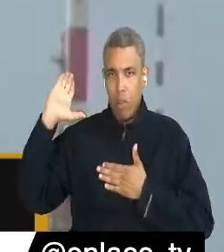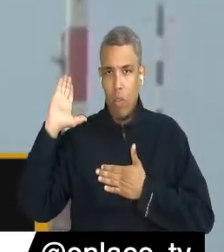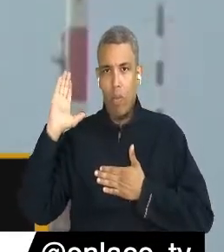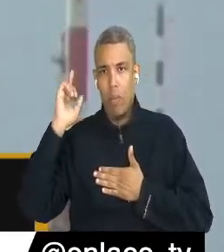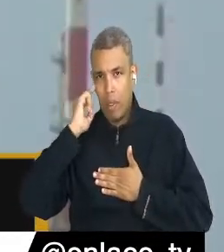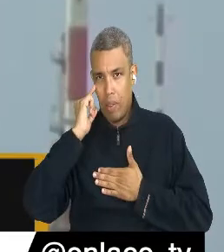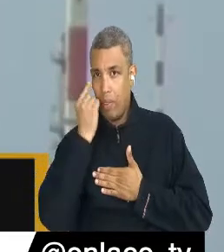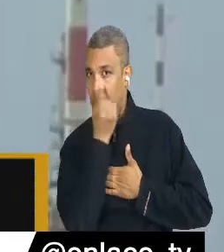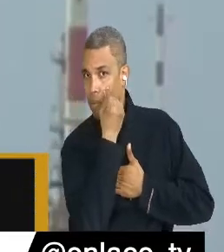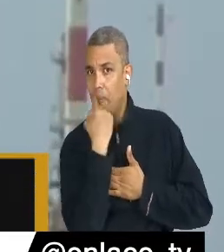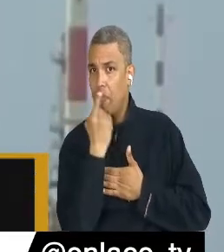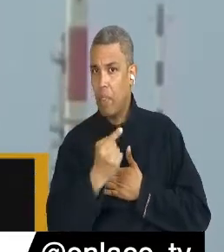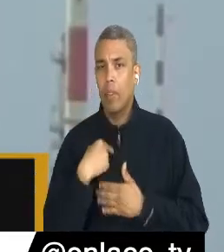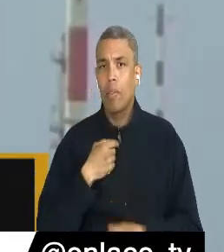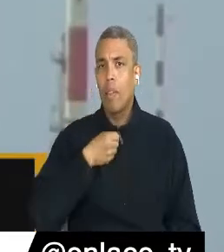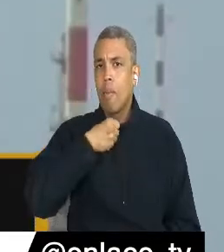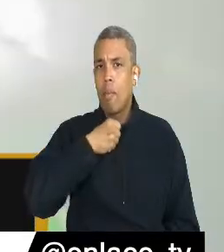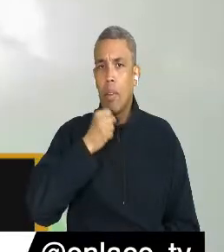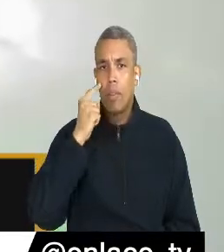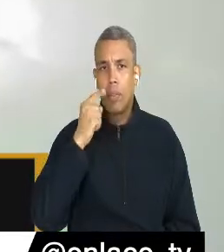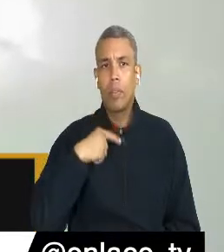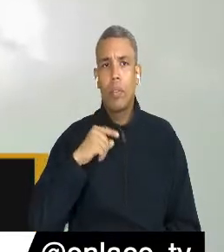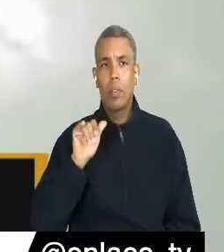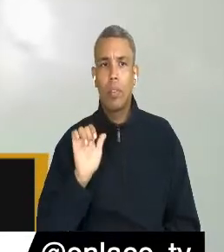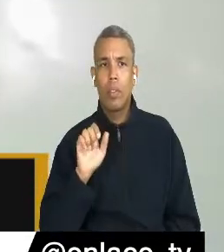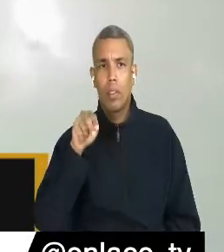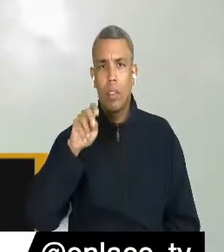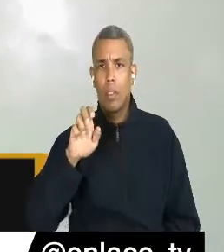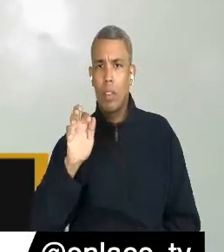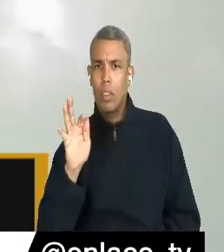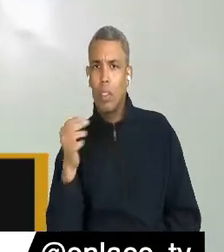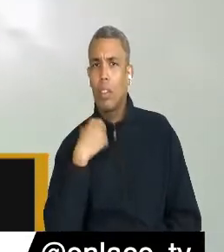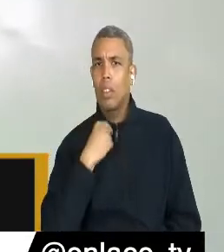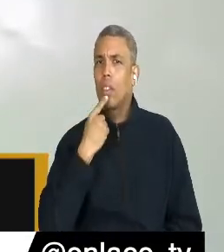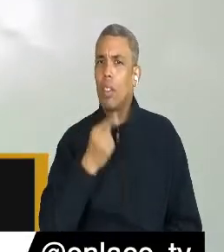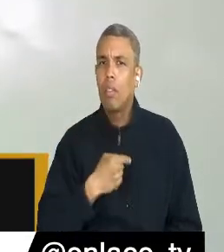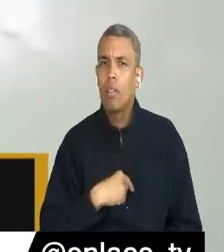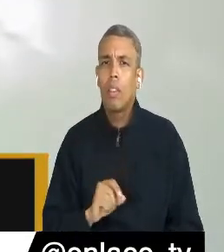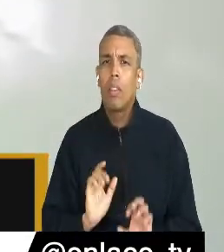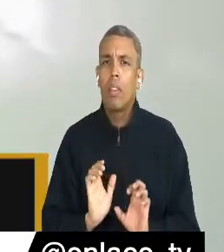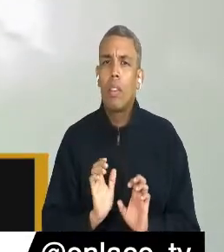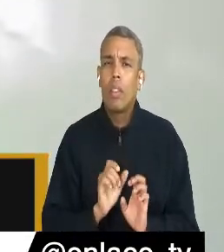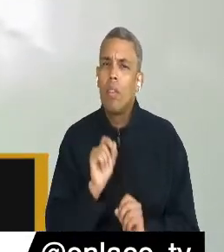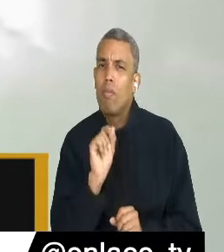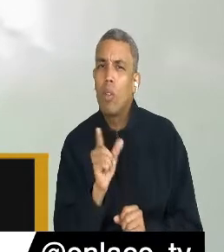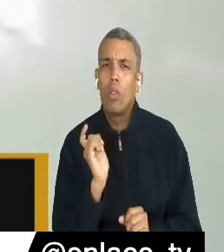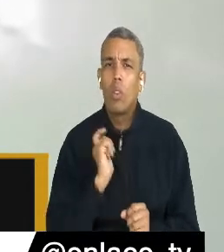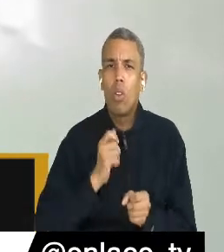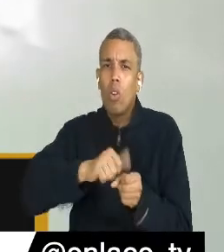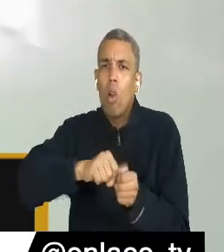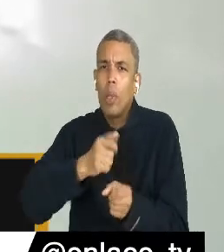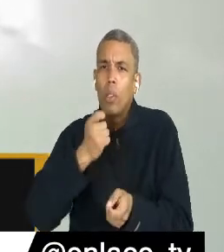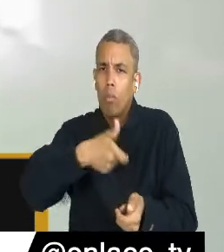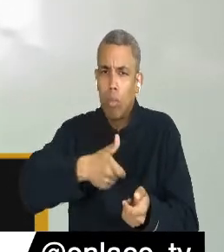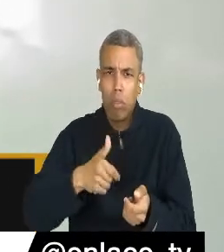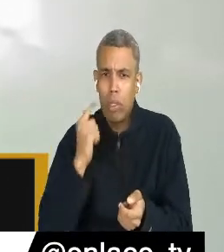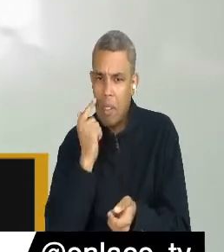modernización. Se lo dijo a la periodista Yanet Camacho. Hay un tema muy importante que no podemos dejar escapar en Barranca Bermeja, específicamente el tema de la remodelación de la